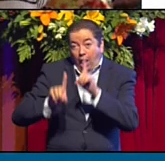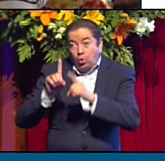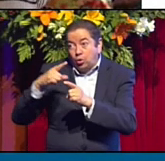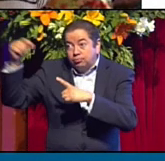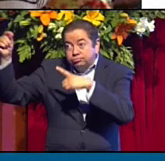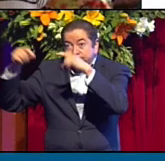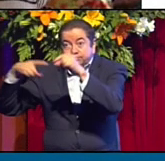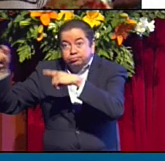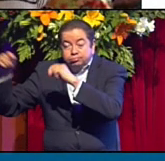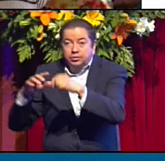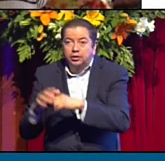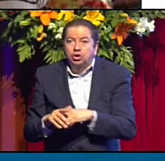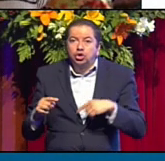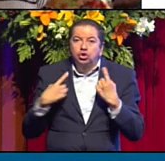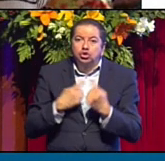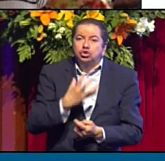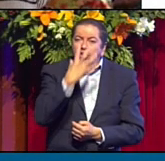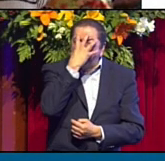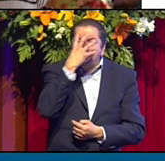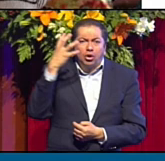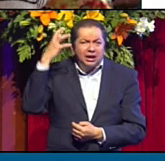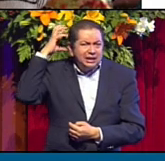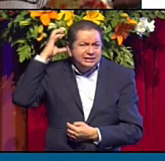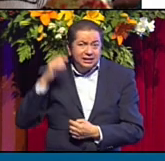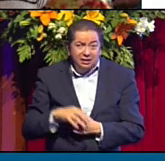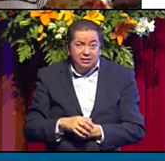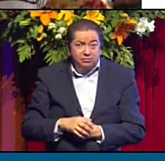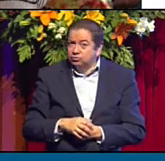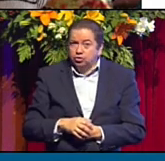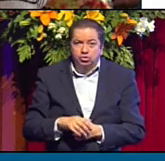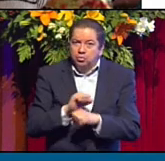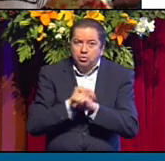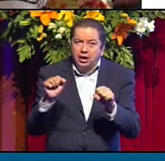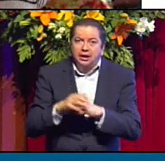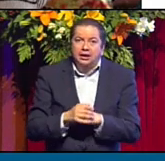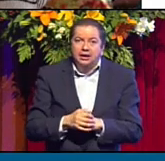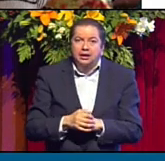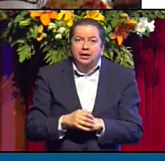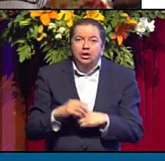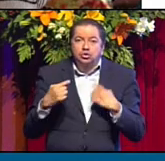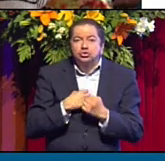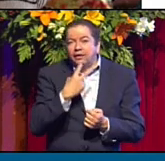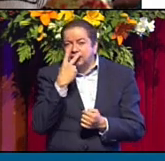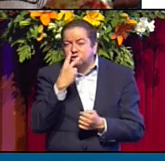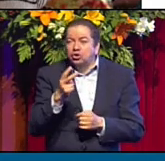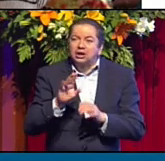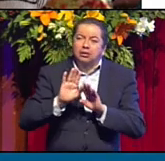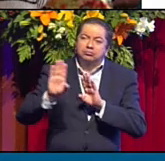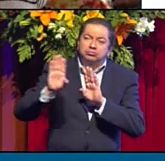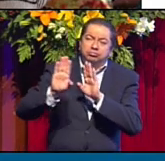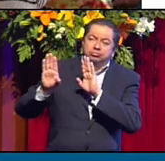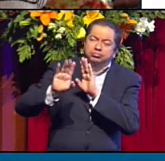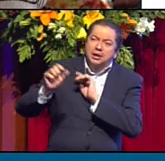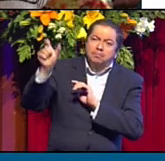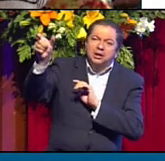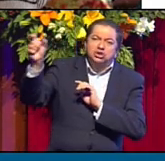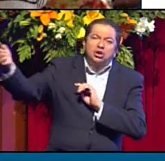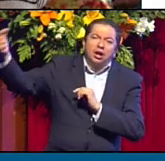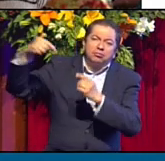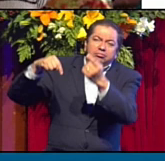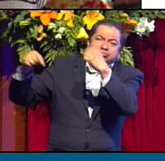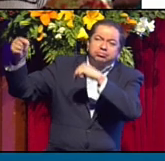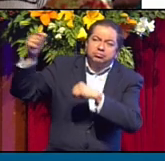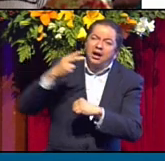la hipocresía no puede ser parte de nuestra compañía, tenemos una visión distante de aquellas personas que llegan a nuestro país a vivir, a